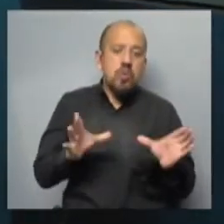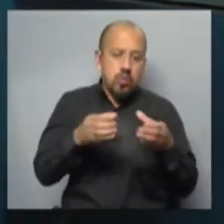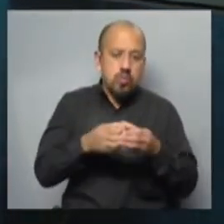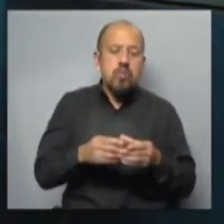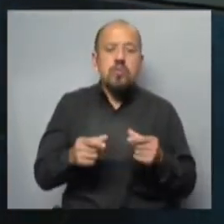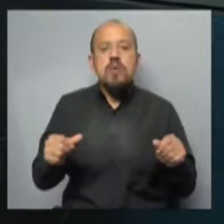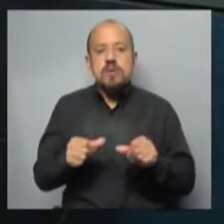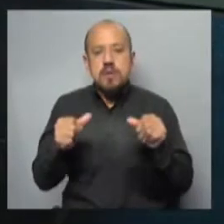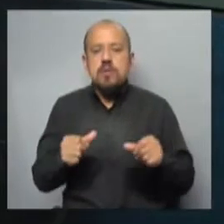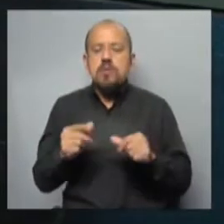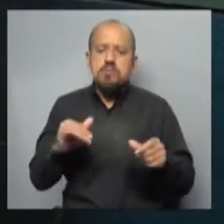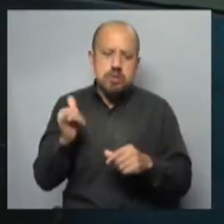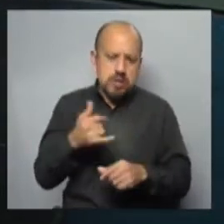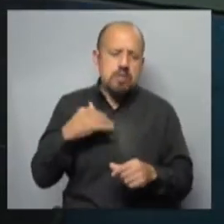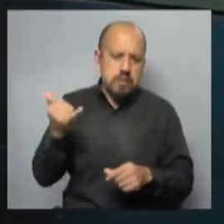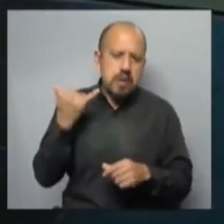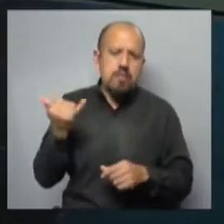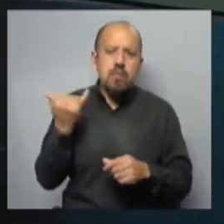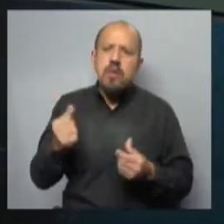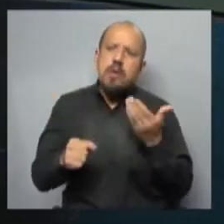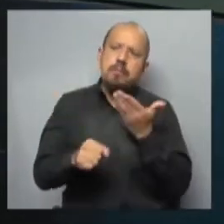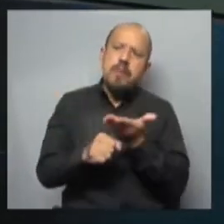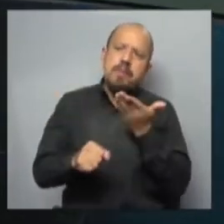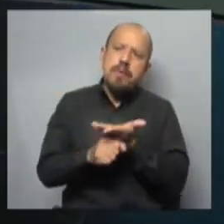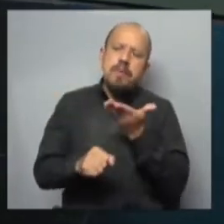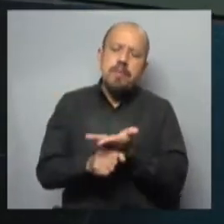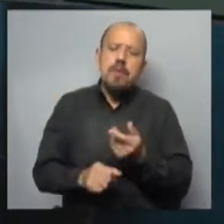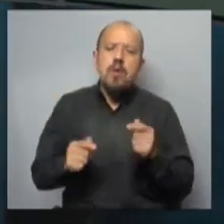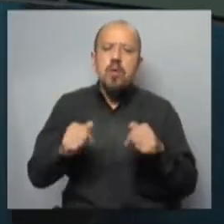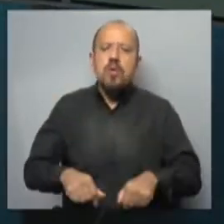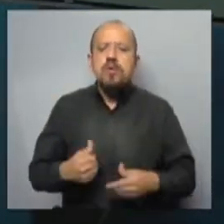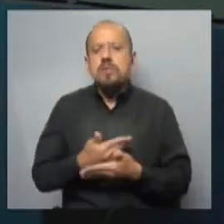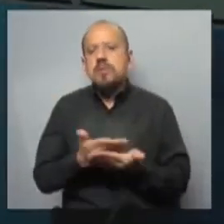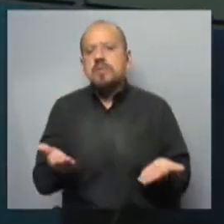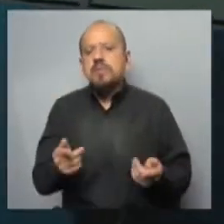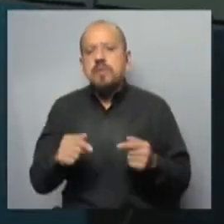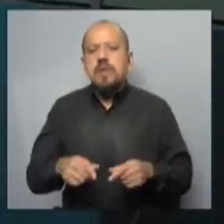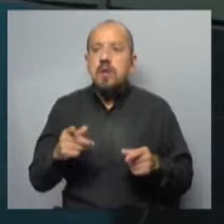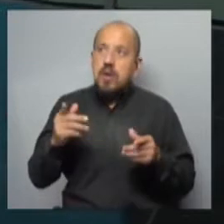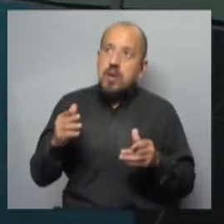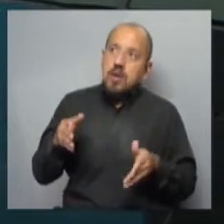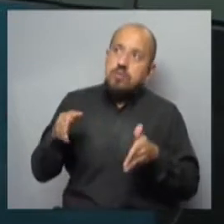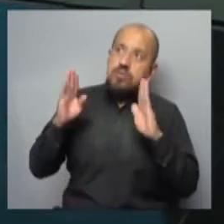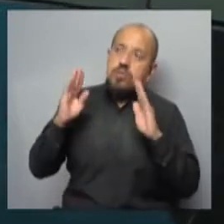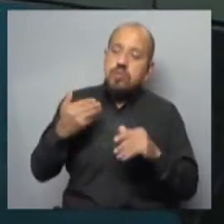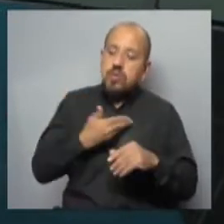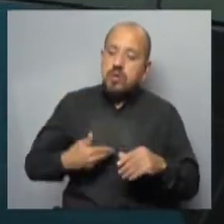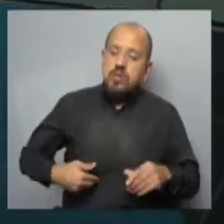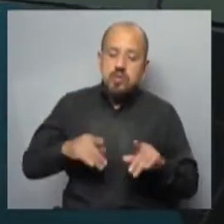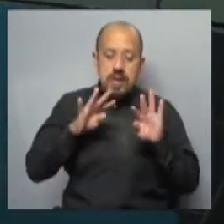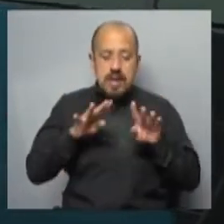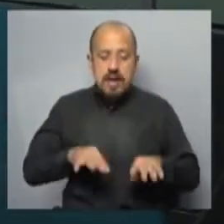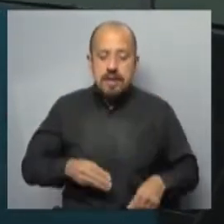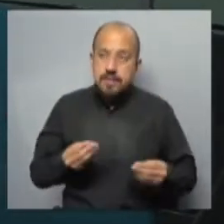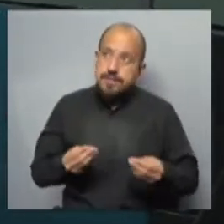realizando desde hace tiempo una serie de reclamos de hecho hoy se presentaron ante torre ejecutiva con una carta con el objetivo de